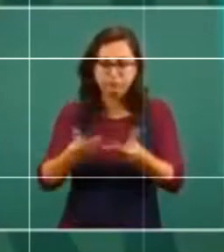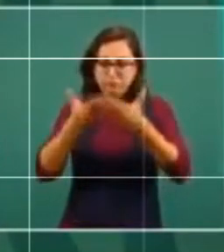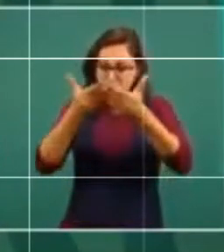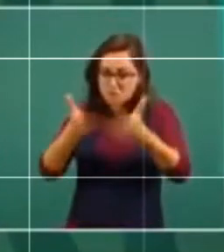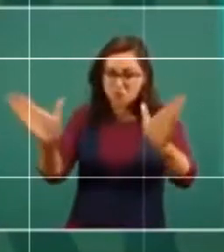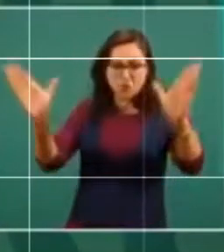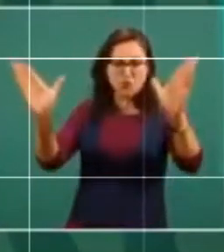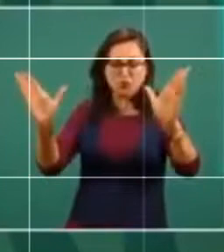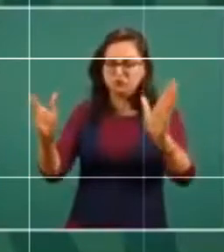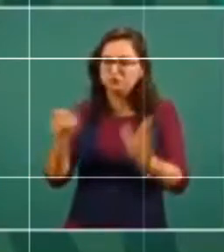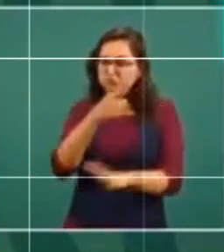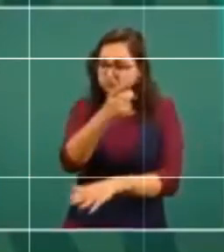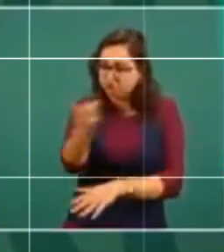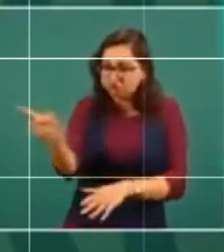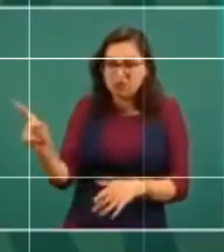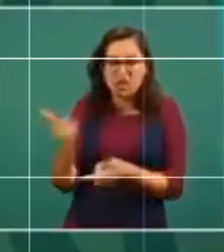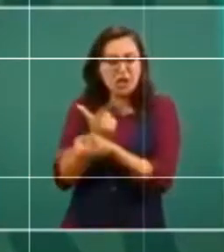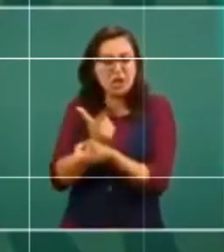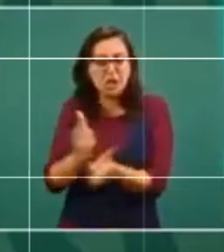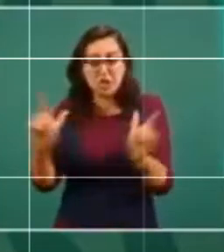para que pueda ser